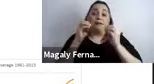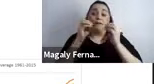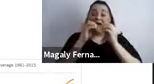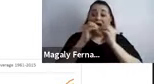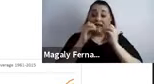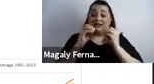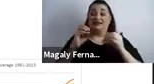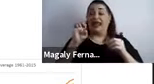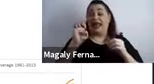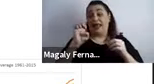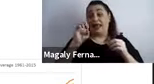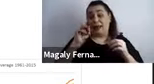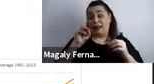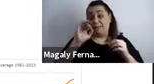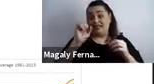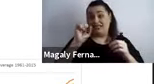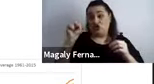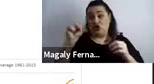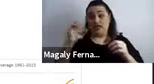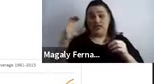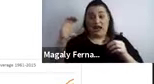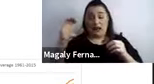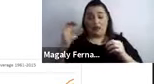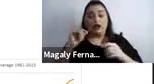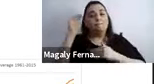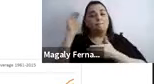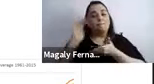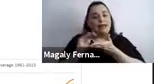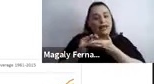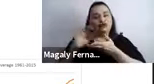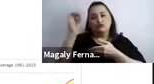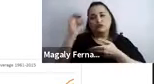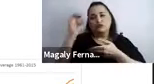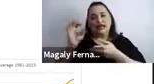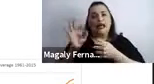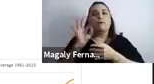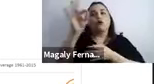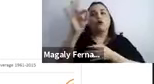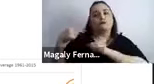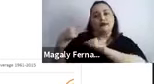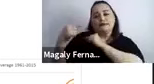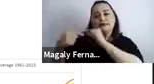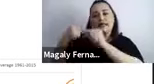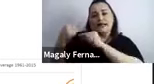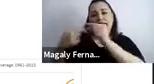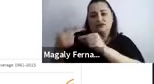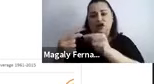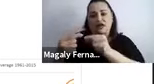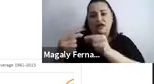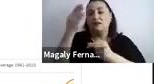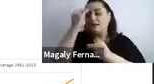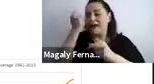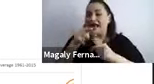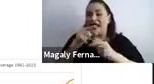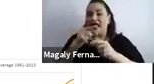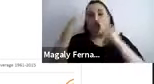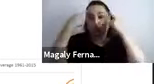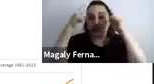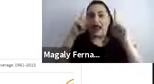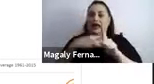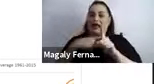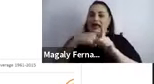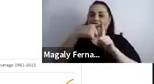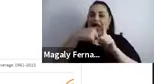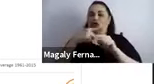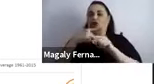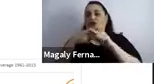carbono, menos margen tendrán las próximas generaciones para emitir a un nivel que evite ese 1,5 grados, ¿no? Y esto